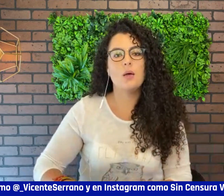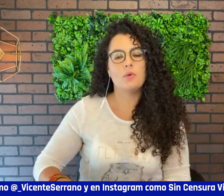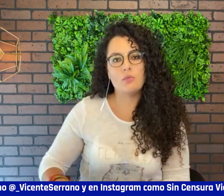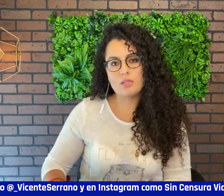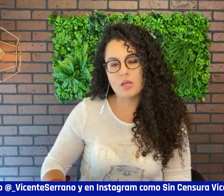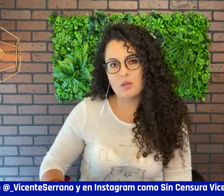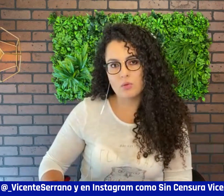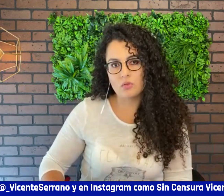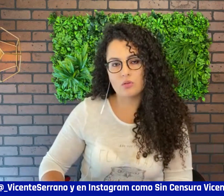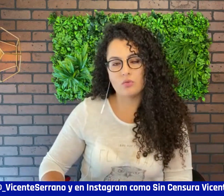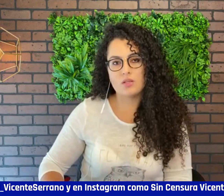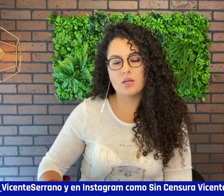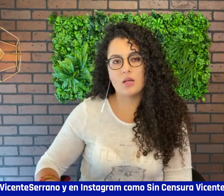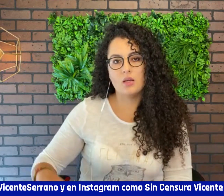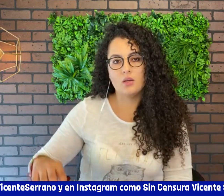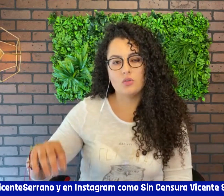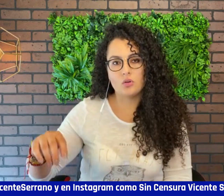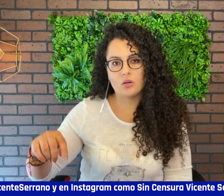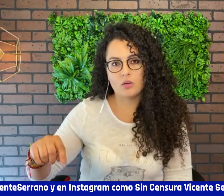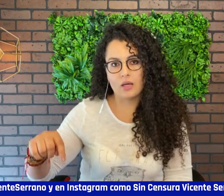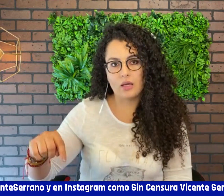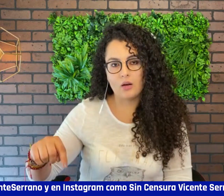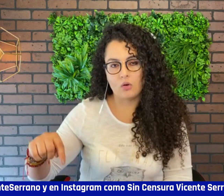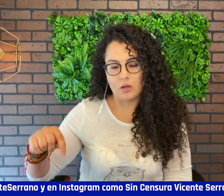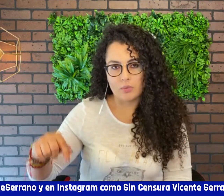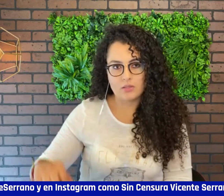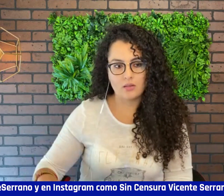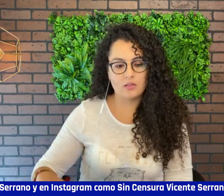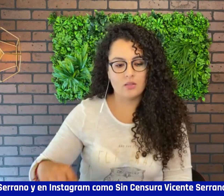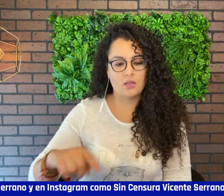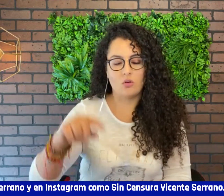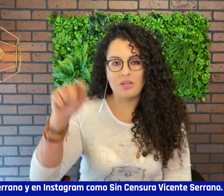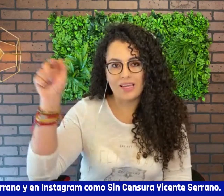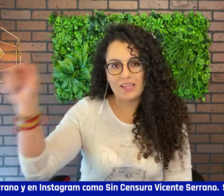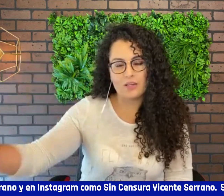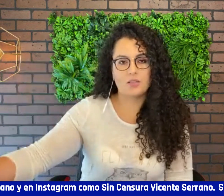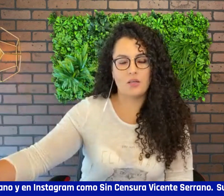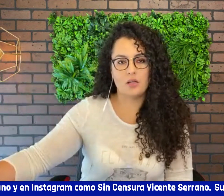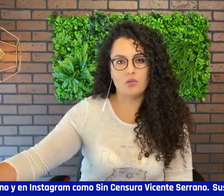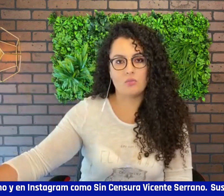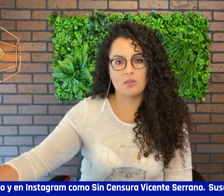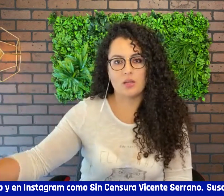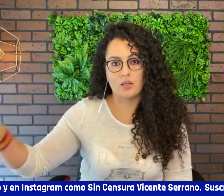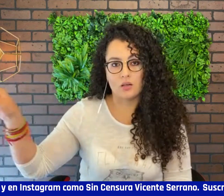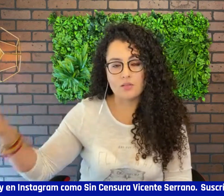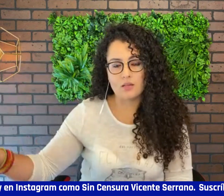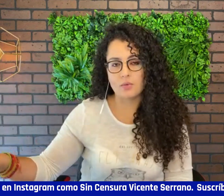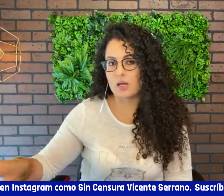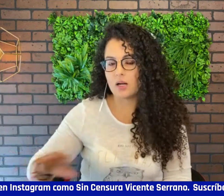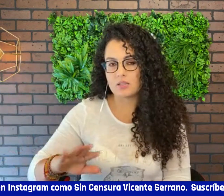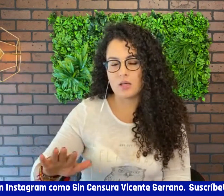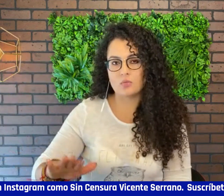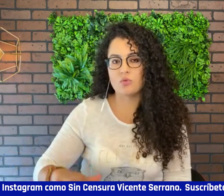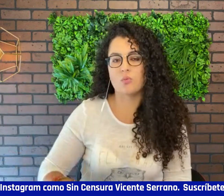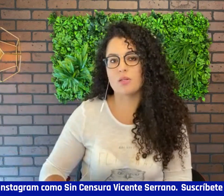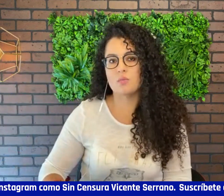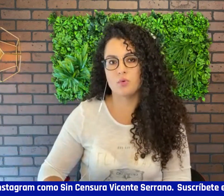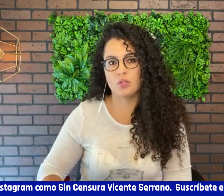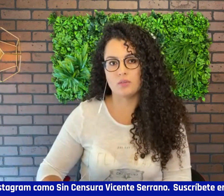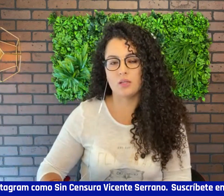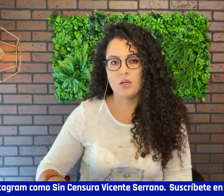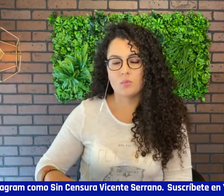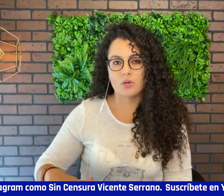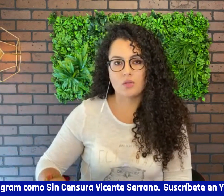confianza, pero más allá de un voto de confianza, yo creo que lo que el presidente está haciendo y a quien le está llegando ese mensaje a través de las mañaneras es mucho